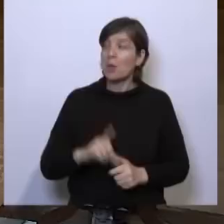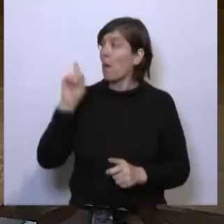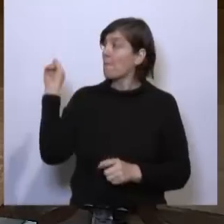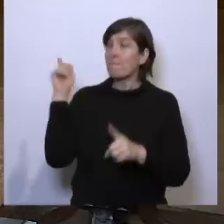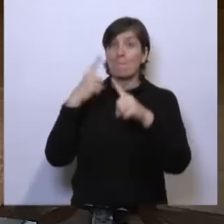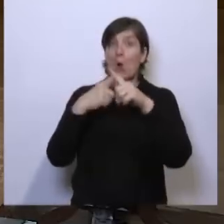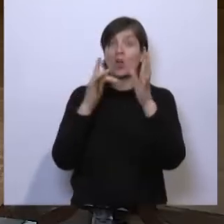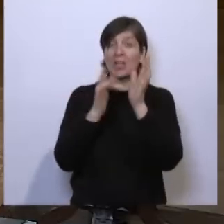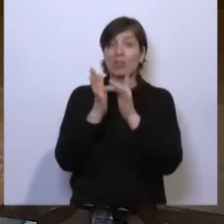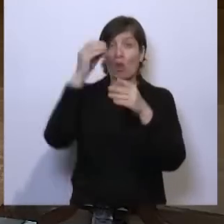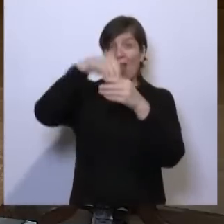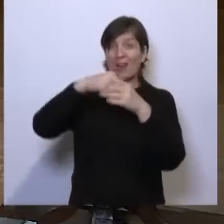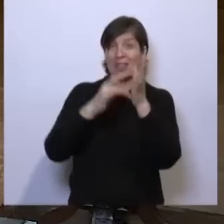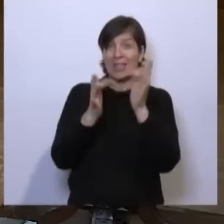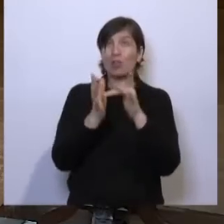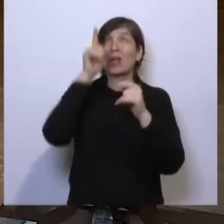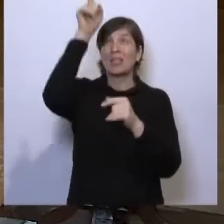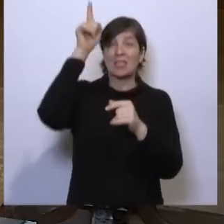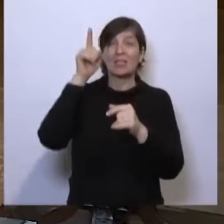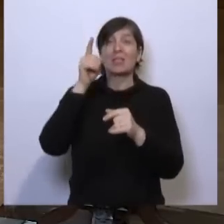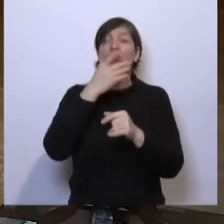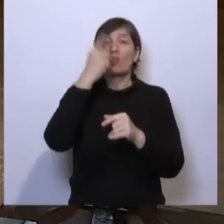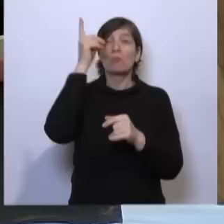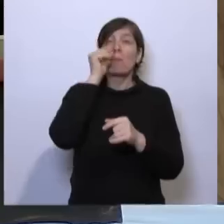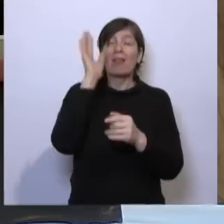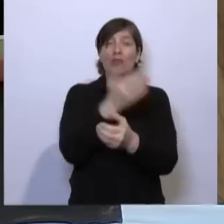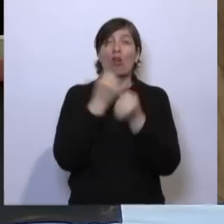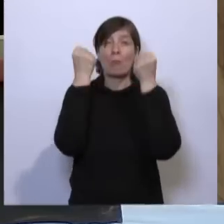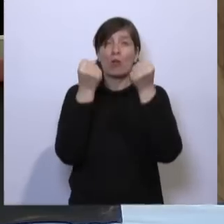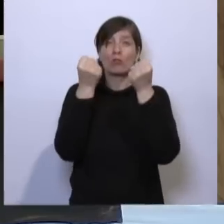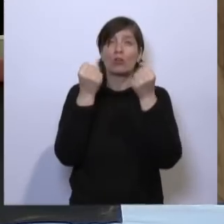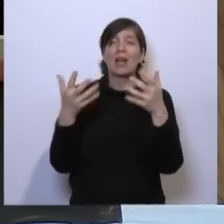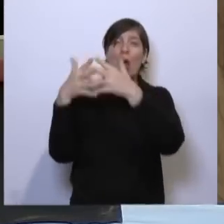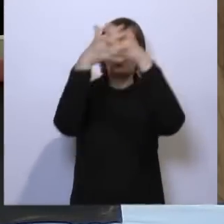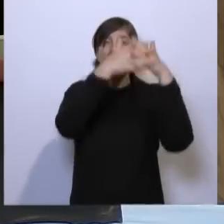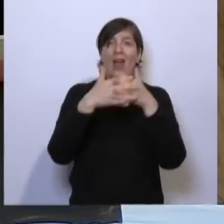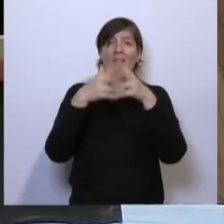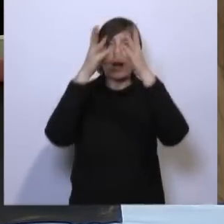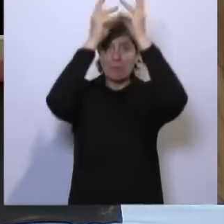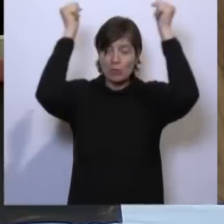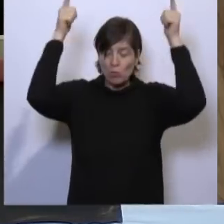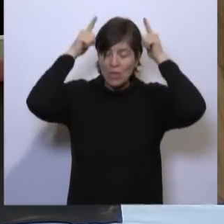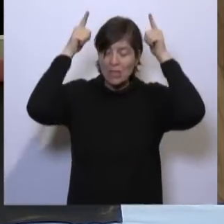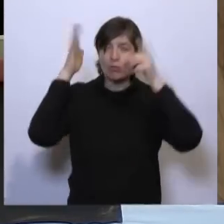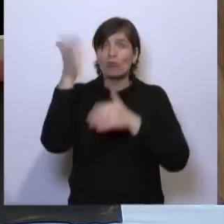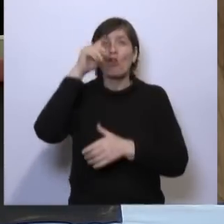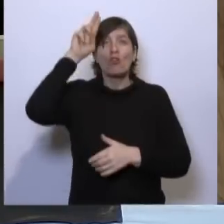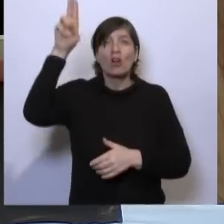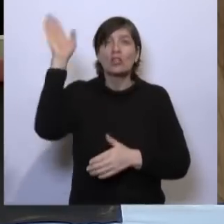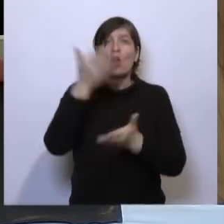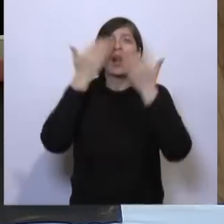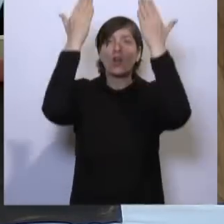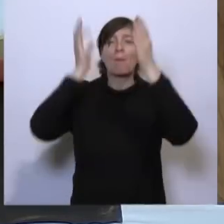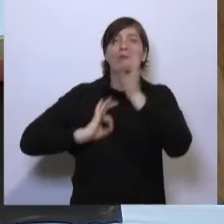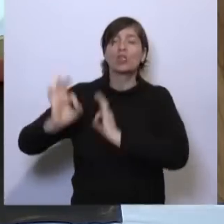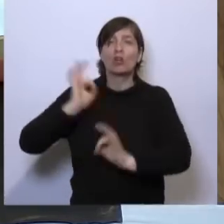Por Cristo, con Él y en Él, a ti Dios Padre Omnipotente, en la unidad del Espíritu Santo, todo honor y toda gloria por los